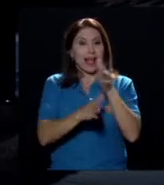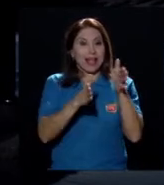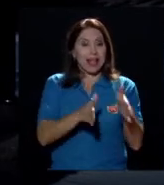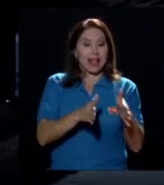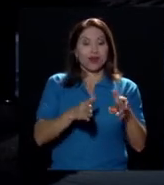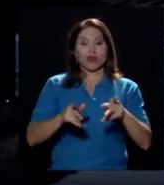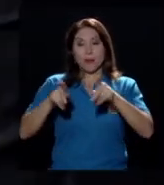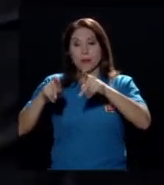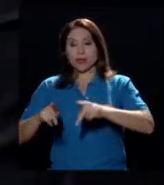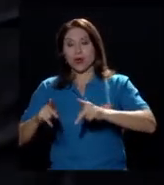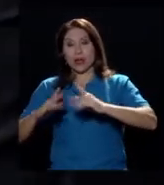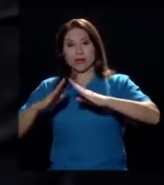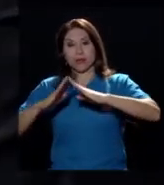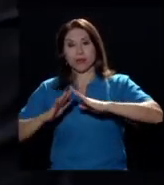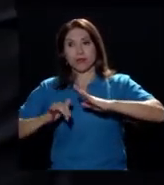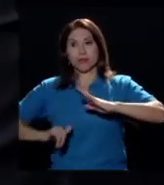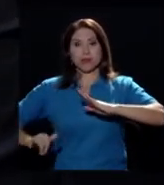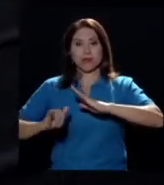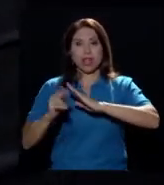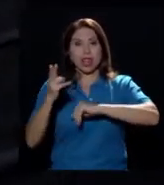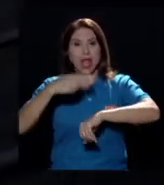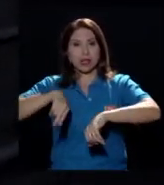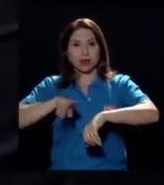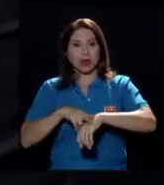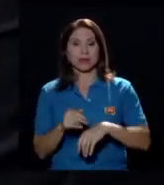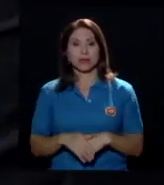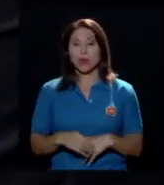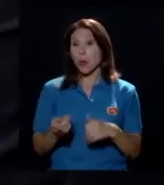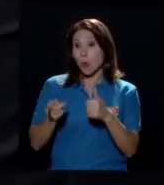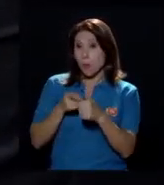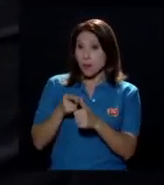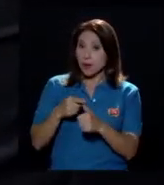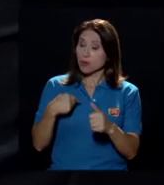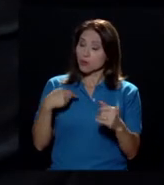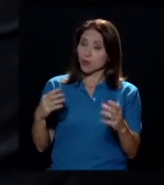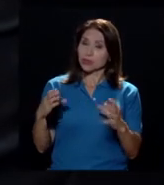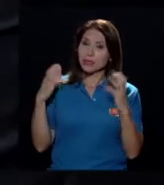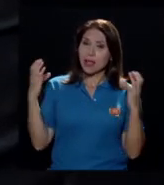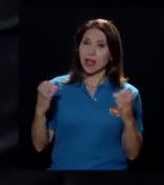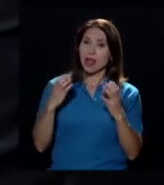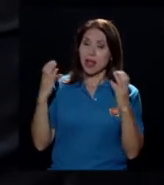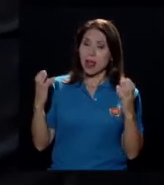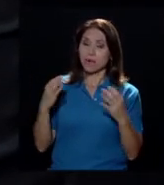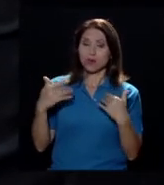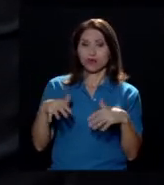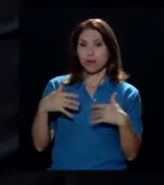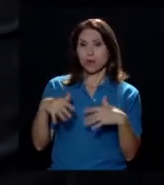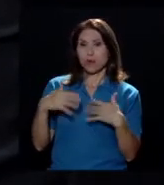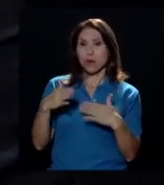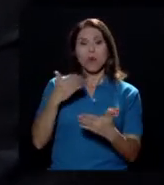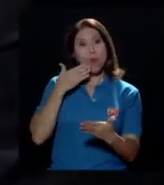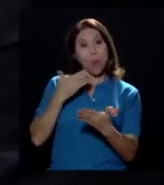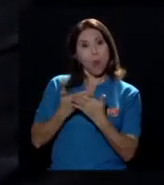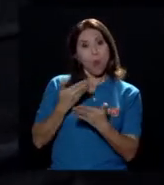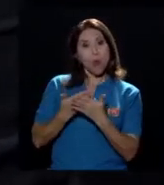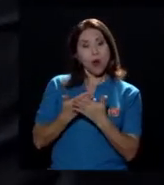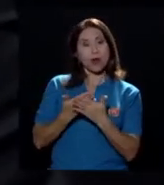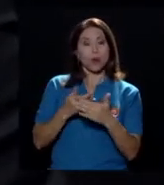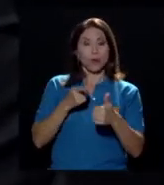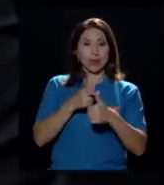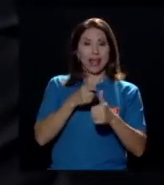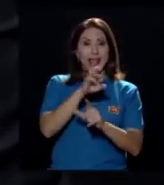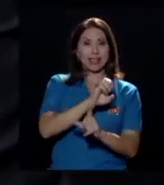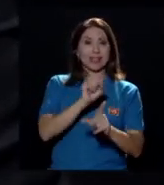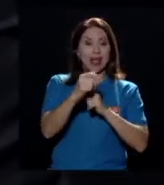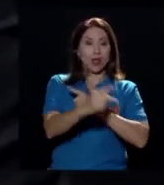nacionales. Bueno, en primer lugar, yo celebro y me parece muy oportuno que el Estado de la Nación y CONARE por detrás